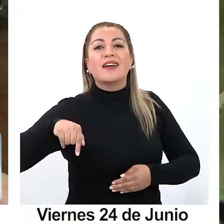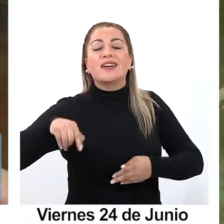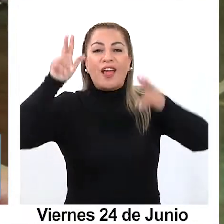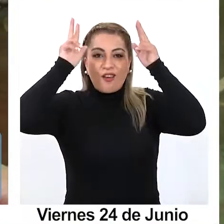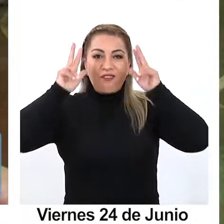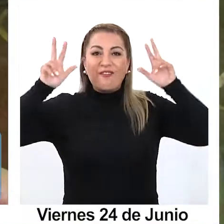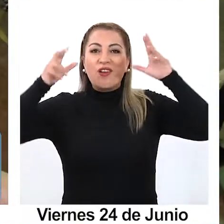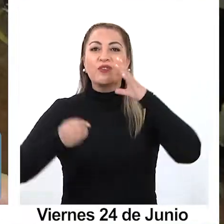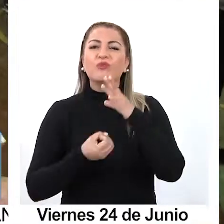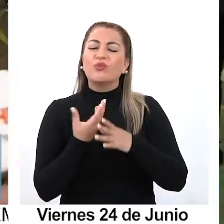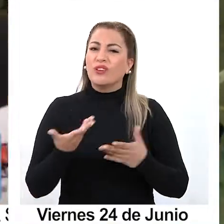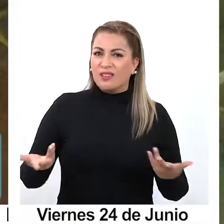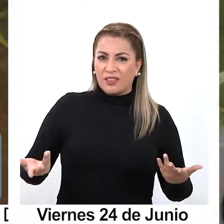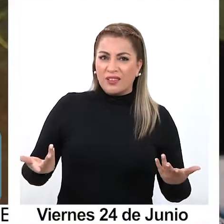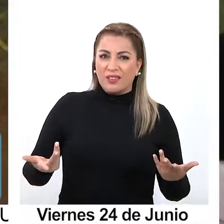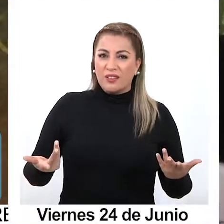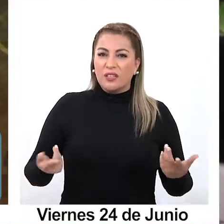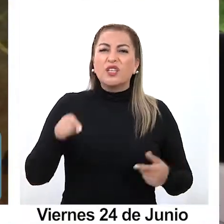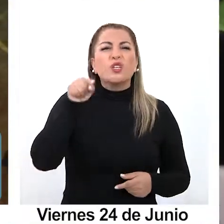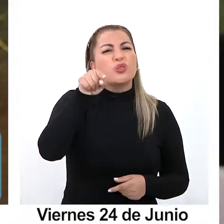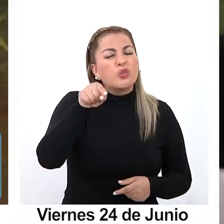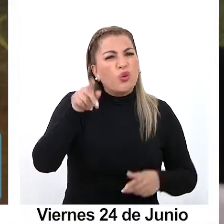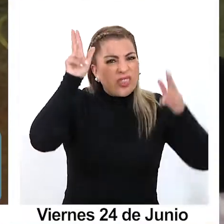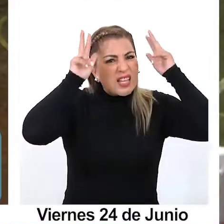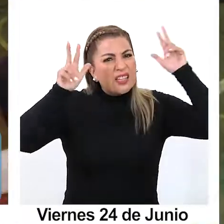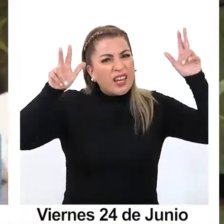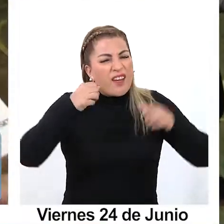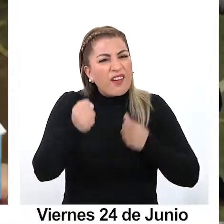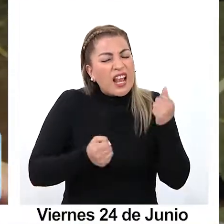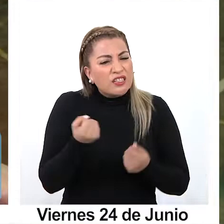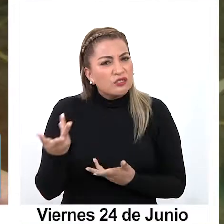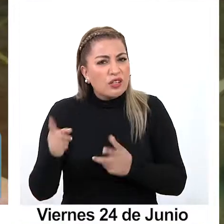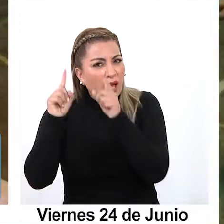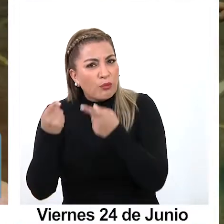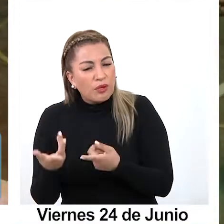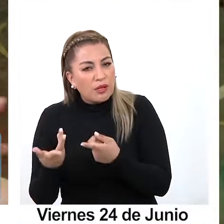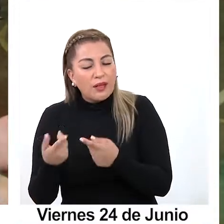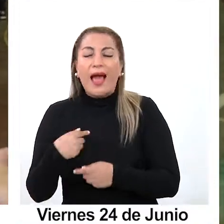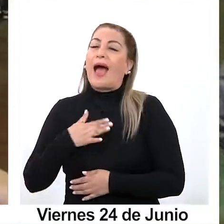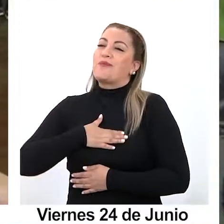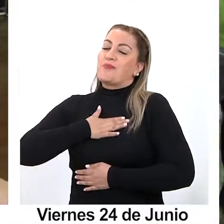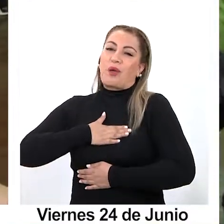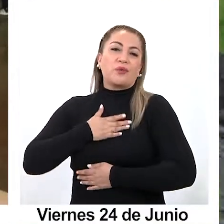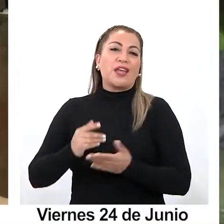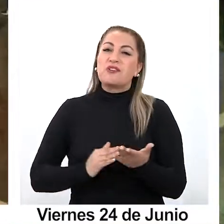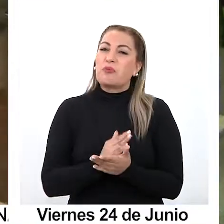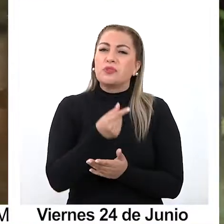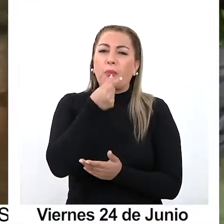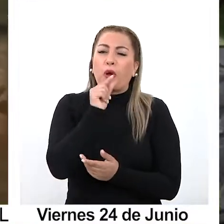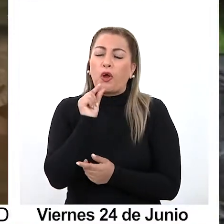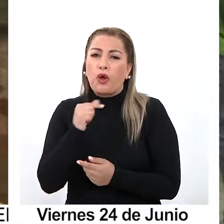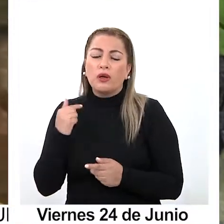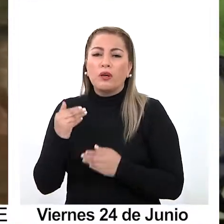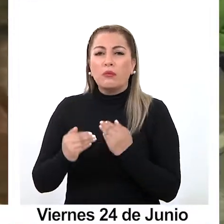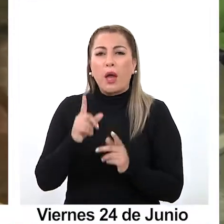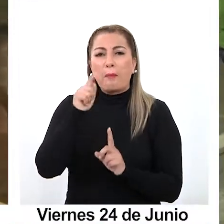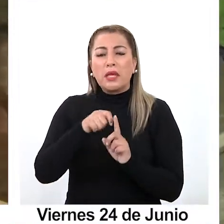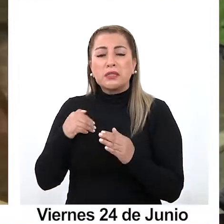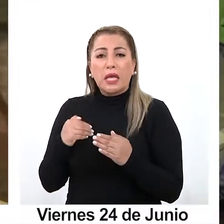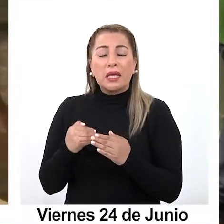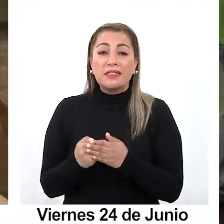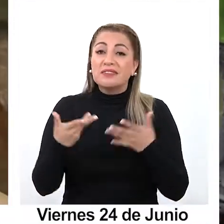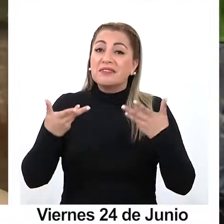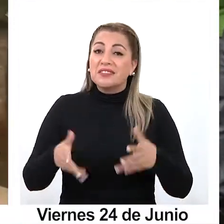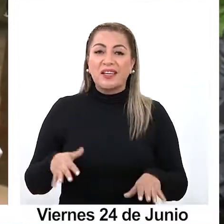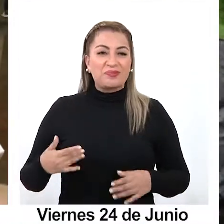diabla nueva. ¿Y qué hace una chica de La Tirana bailando salsa? Me gusta, comencé hace poquito, llevo algunos